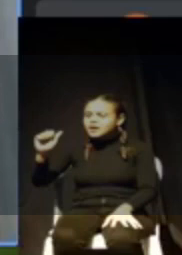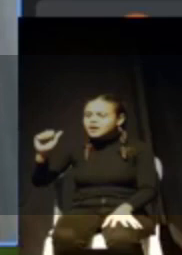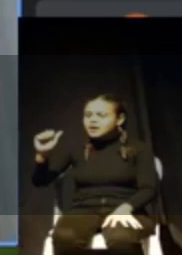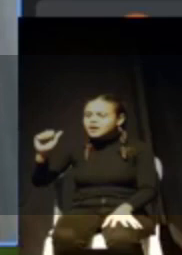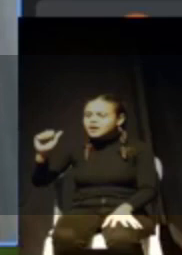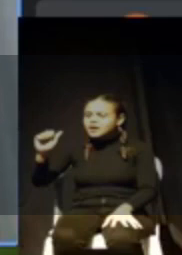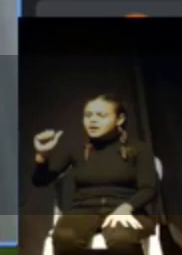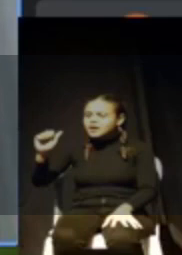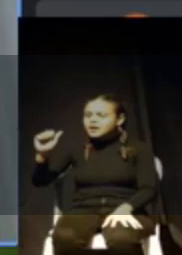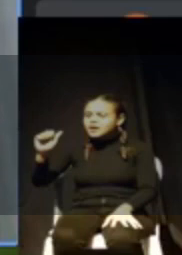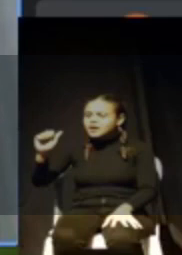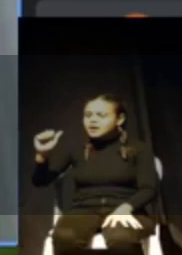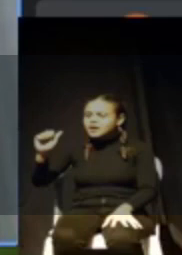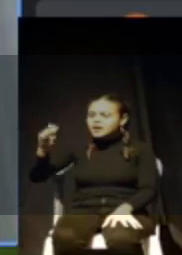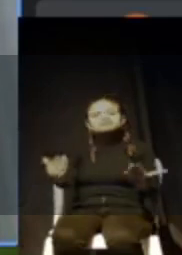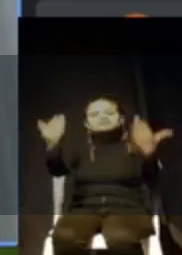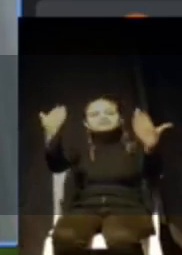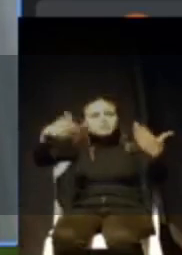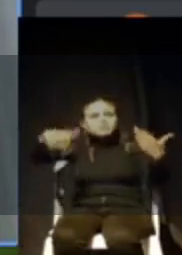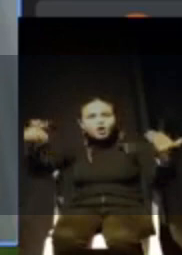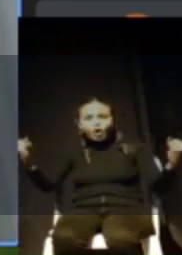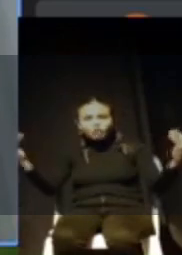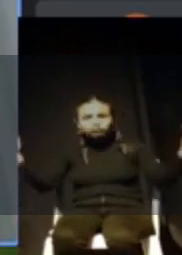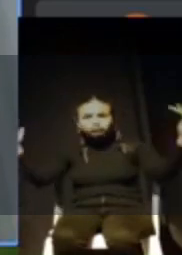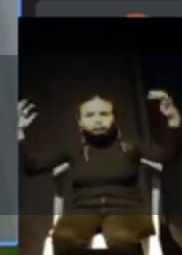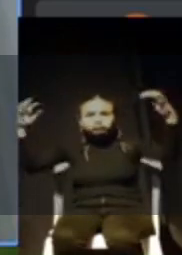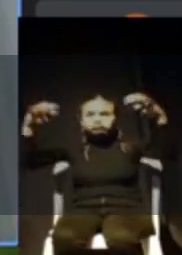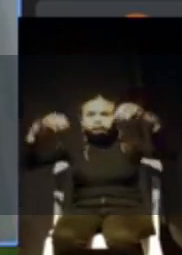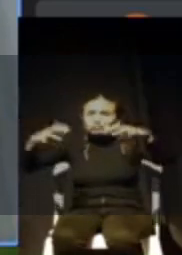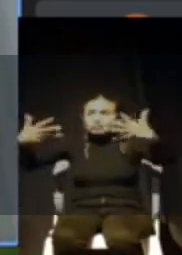por hacer posible también este encuentro.